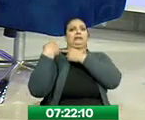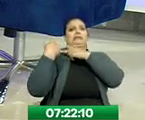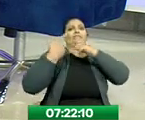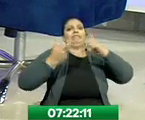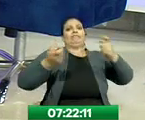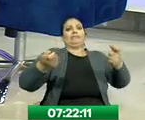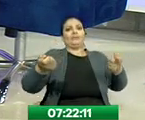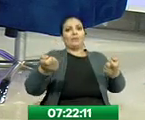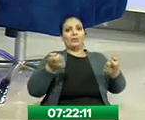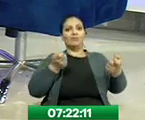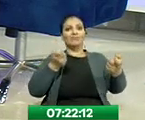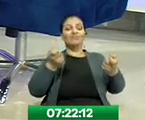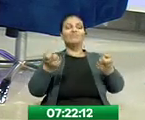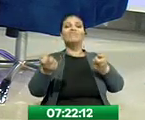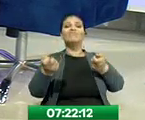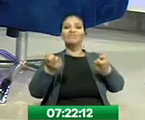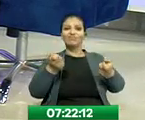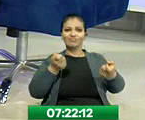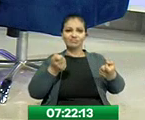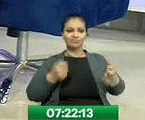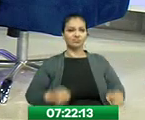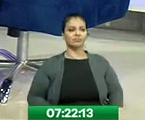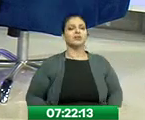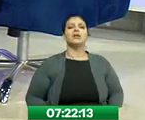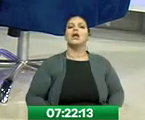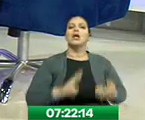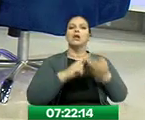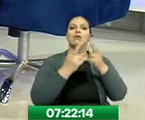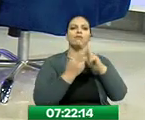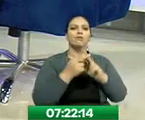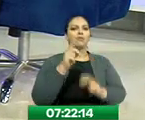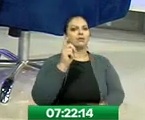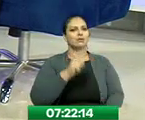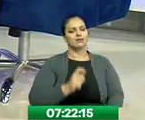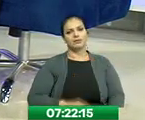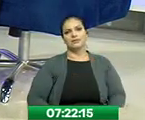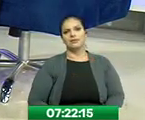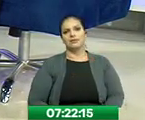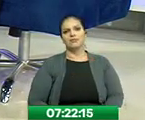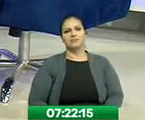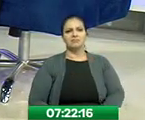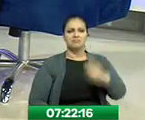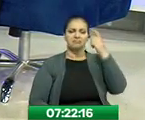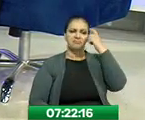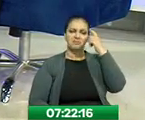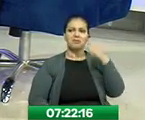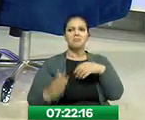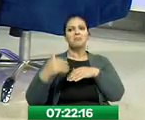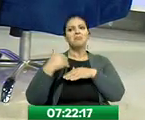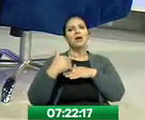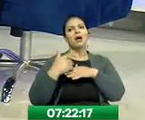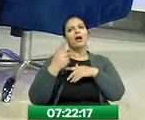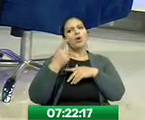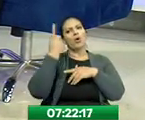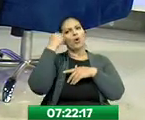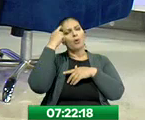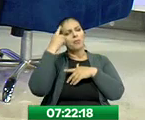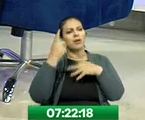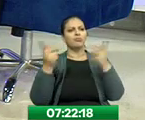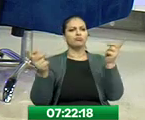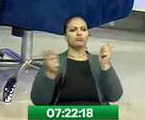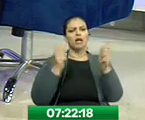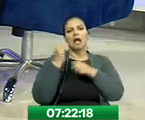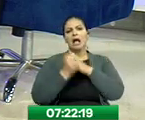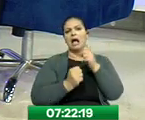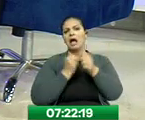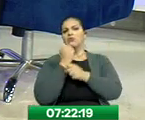reformas, ¿no? Esto no se hace después de 2 años y medio, en un gobierno que dura 4 años. Esto se hace